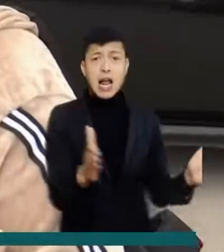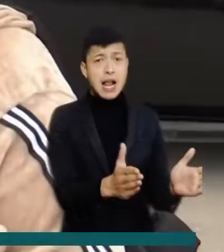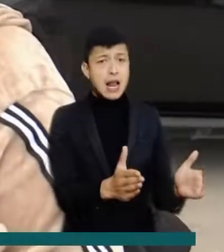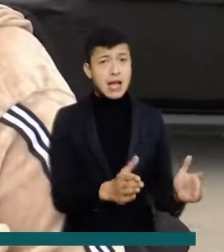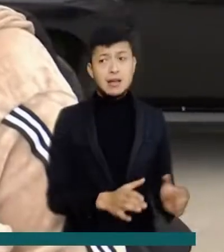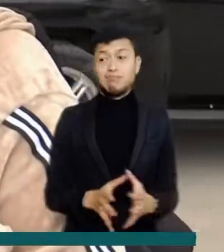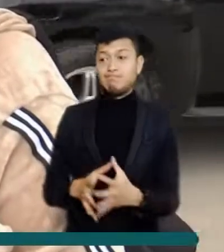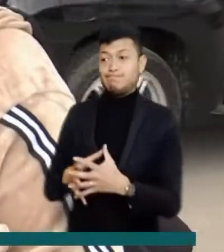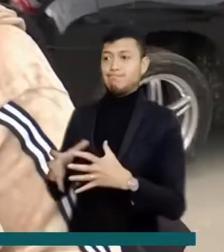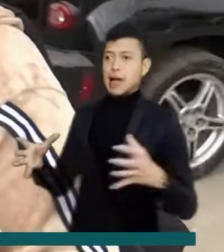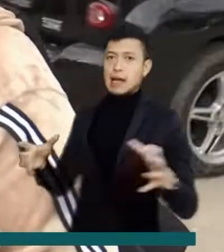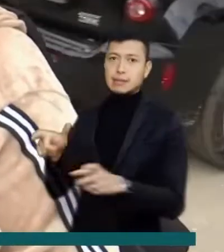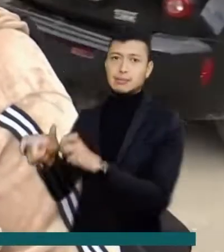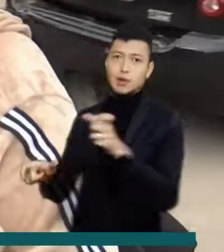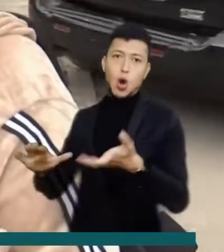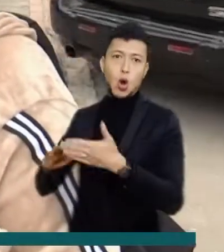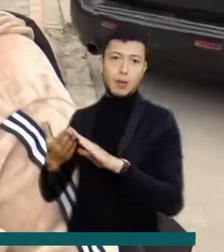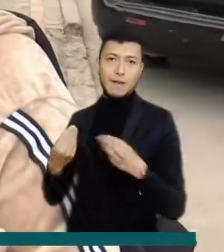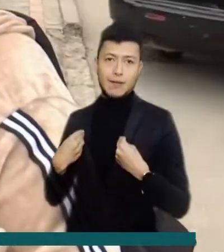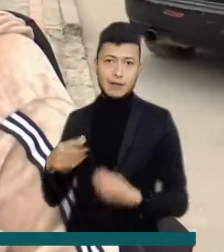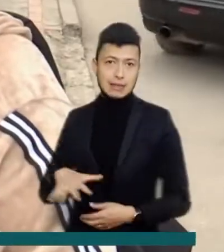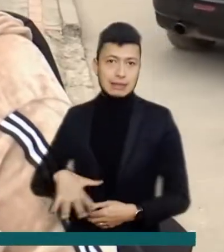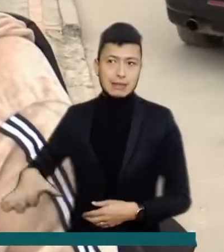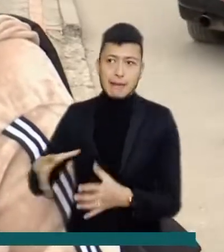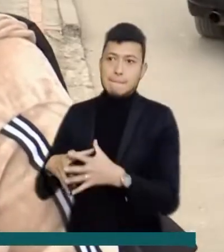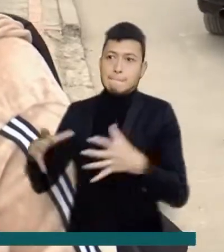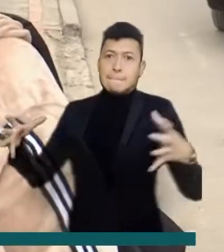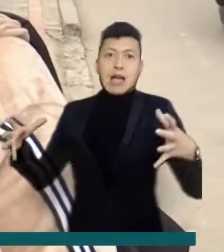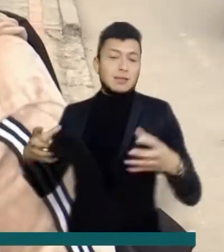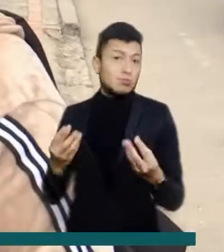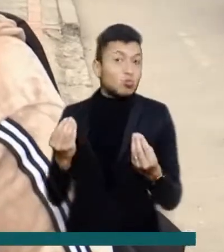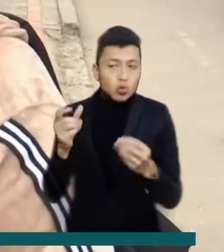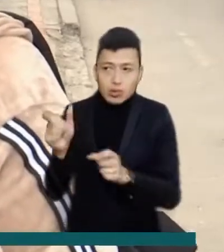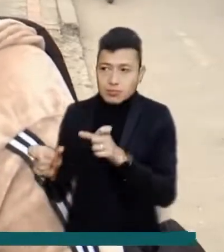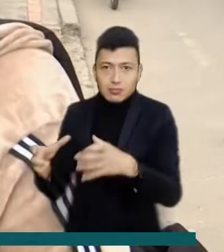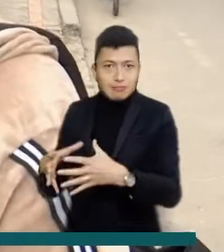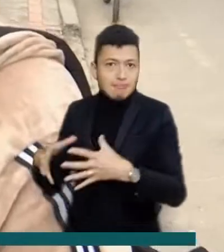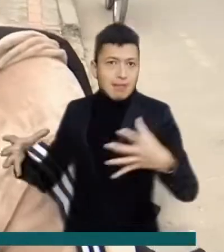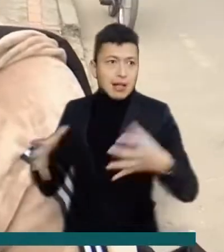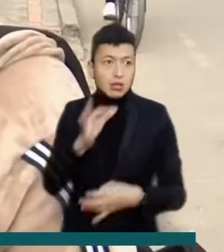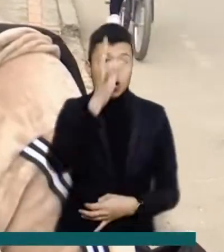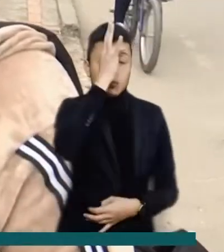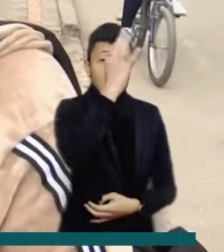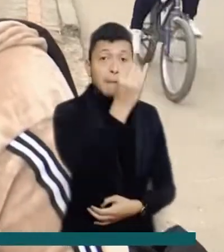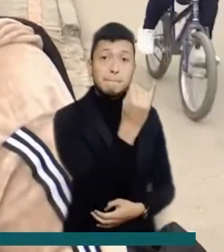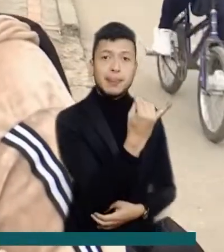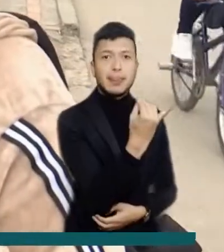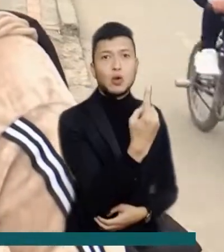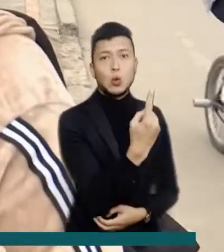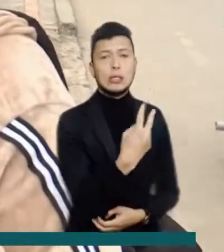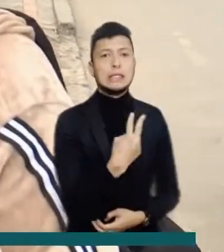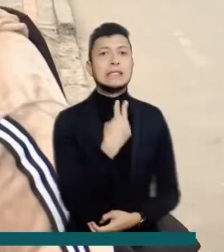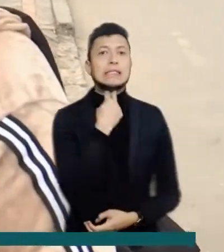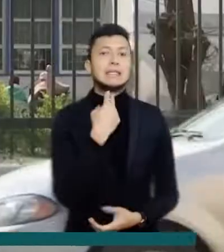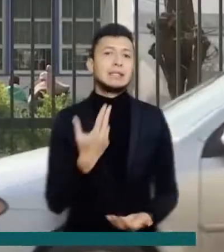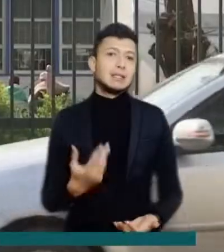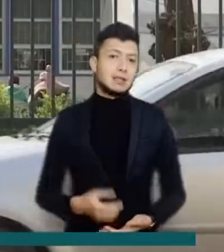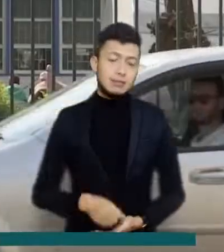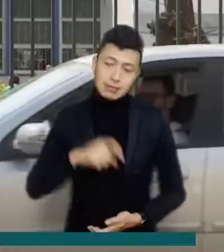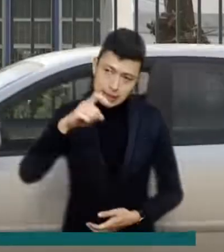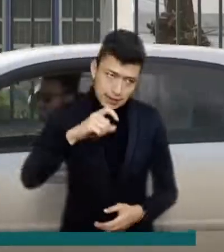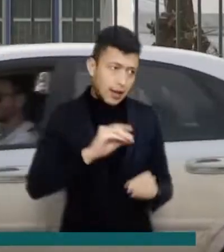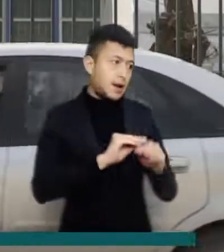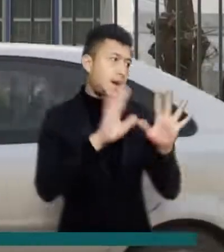quedó pequeño para toda la comunidad que vivimos aquí, toda la gente, hay mucha gente para este solo hospital. ¿Es necesario? Claro,